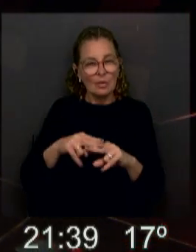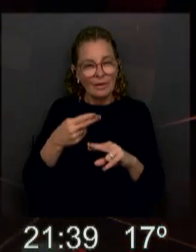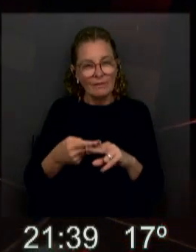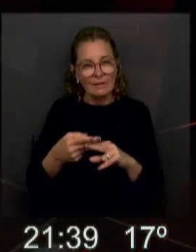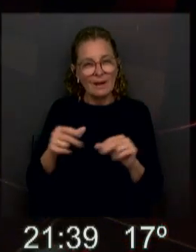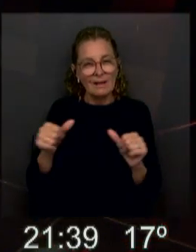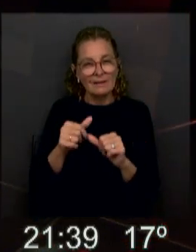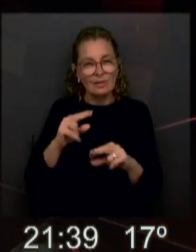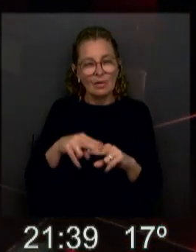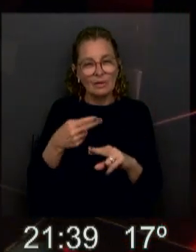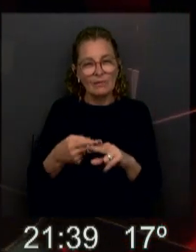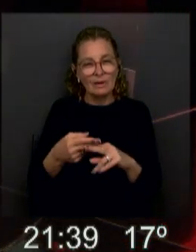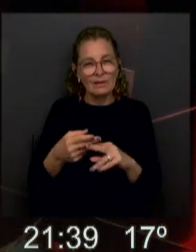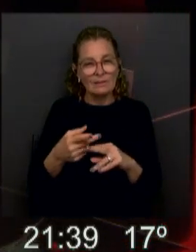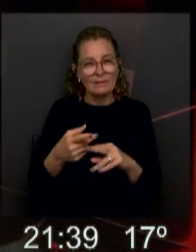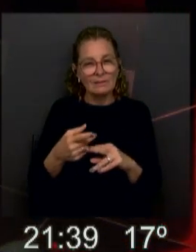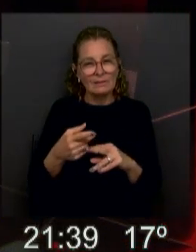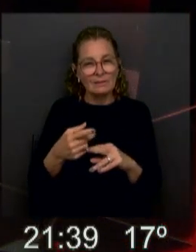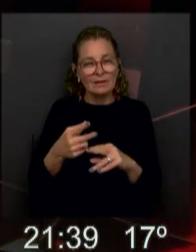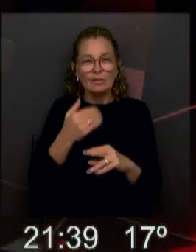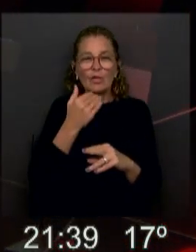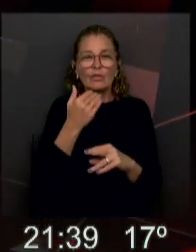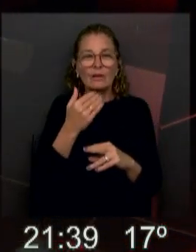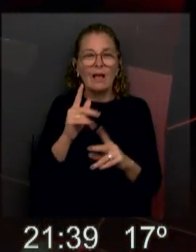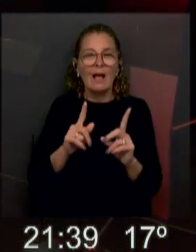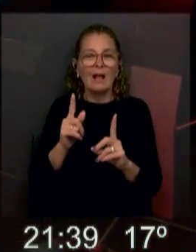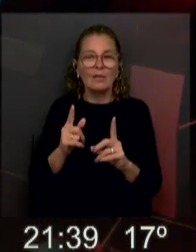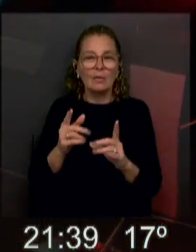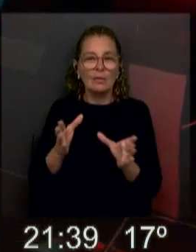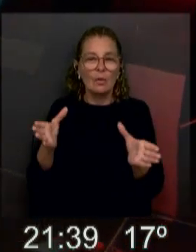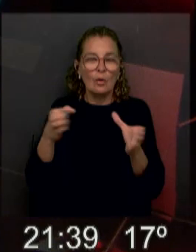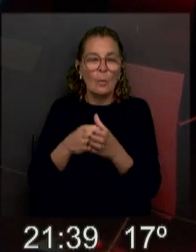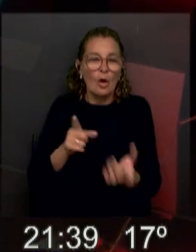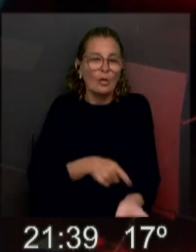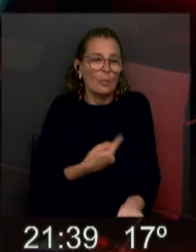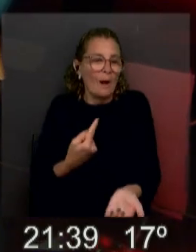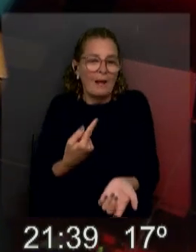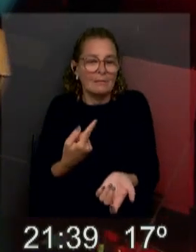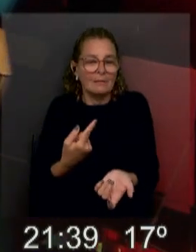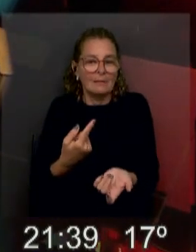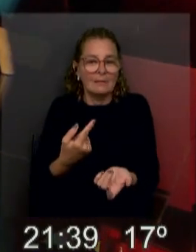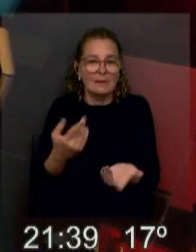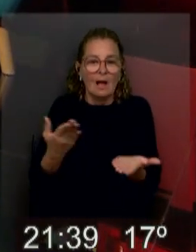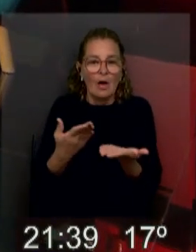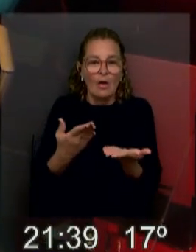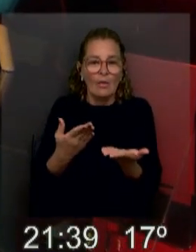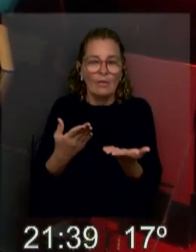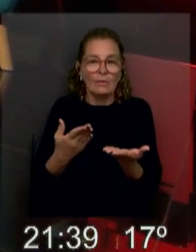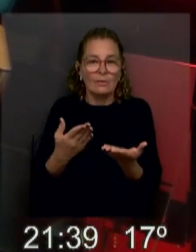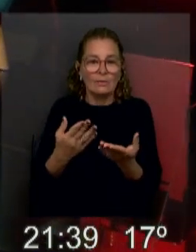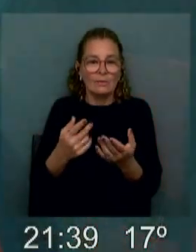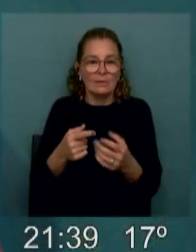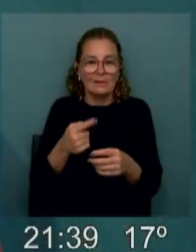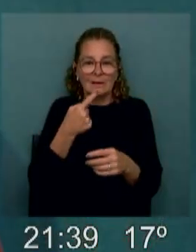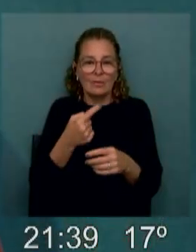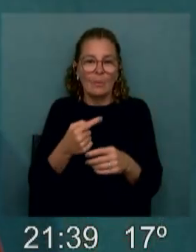terminas haciendo cosas que capaz que, no sé, que podían haber arrancado para otro lado y ahora tener a Charlie, tener a Esteban de vuelta en la